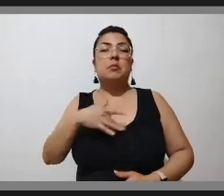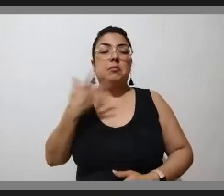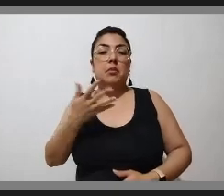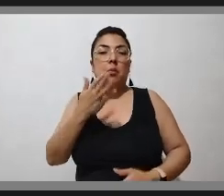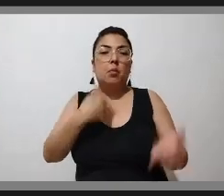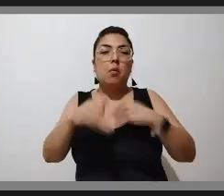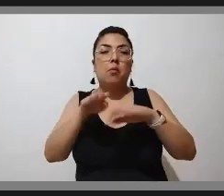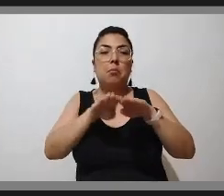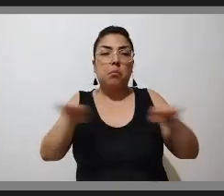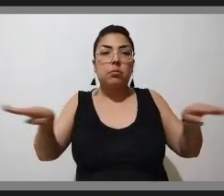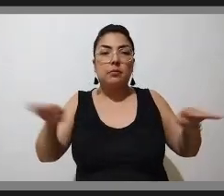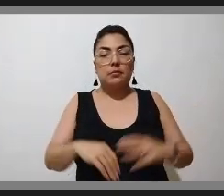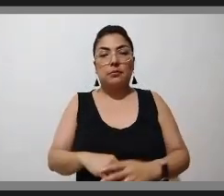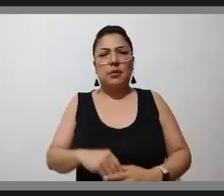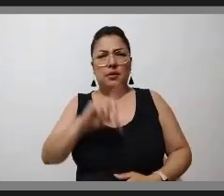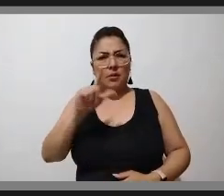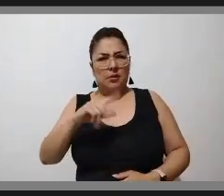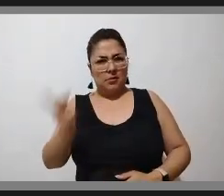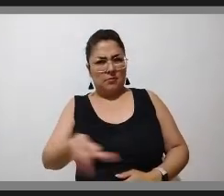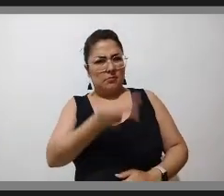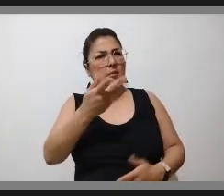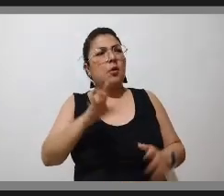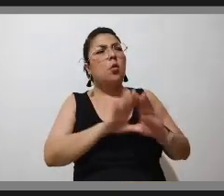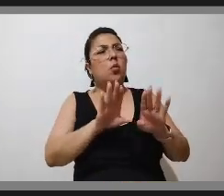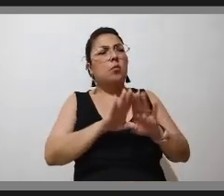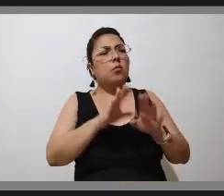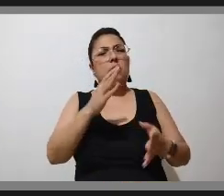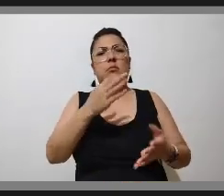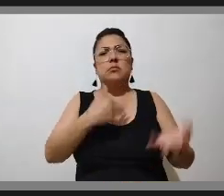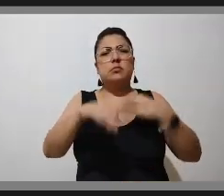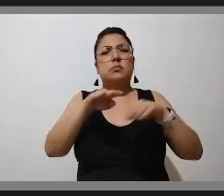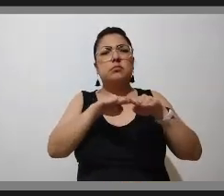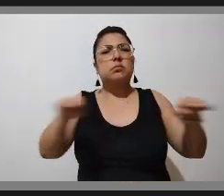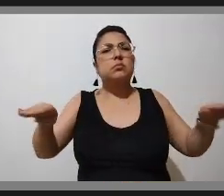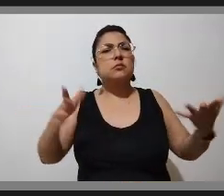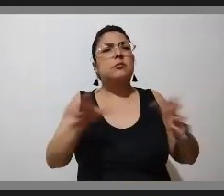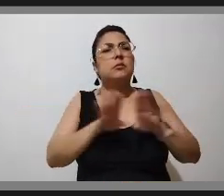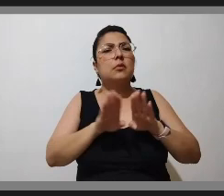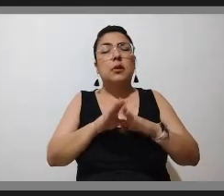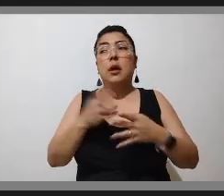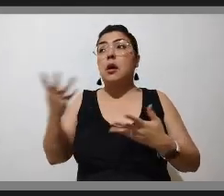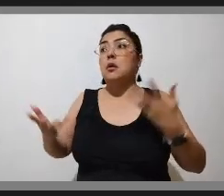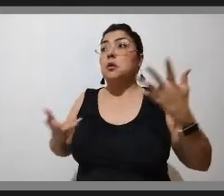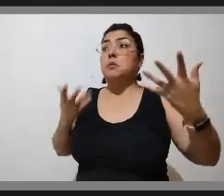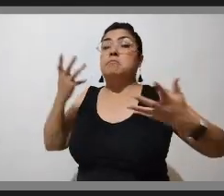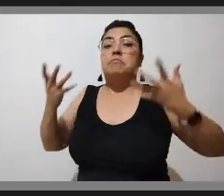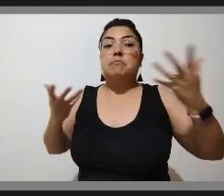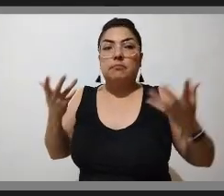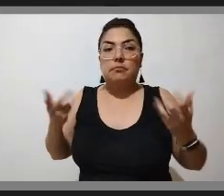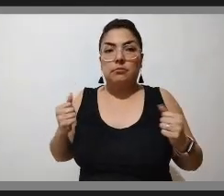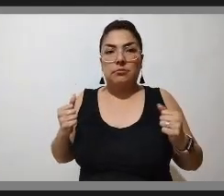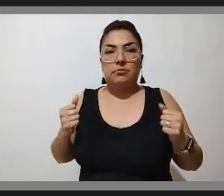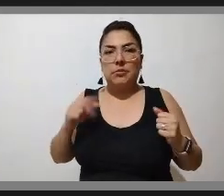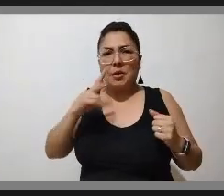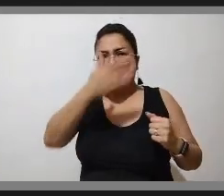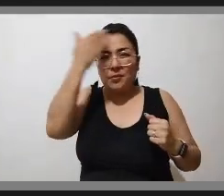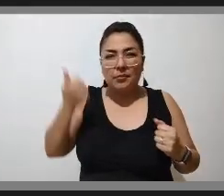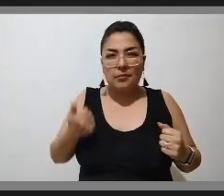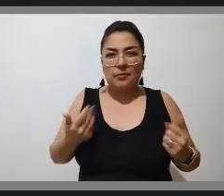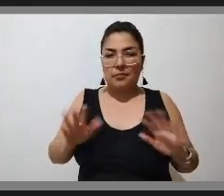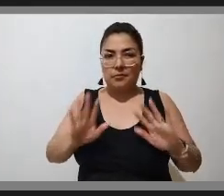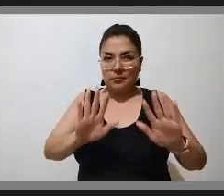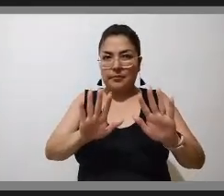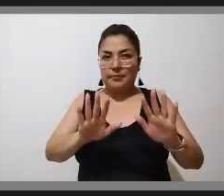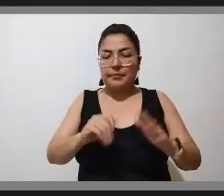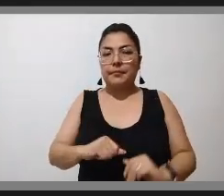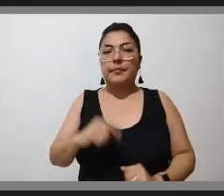con perspectiva de género. Y luego le preguntas a alguien, a ver, ¿cómo estás juzgando con perspectiva de género? Y la verdad es que no te lo saben decir, ¿sí? Pero no nada